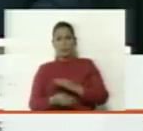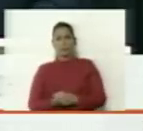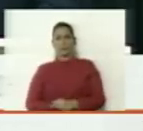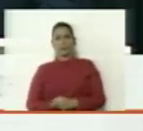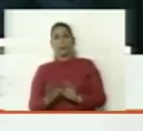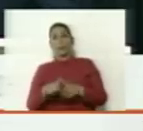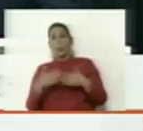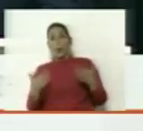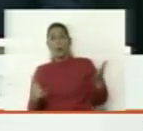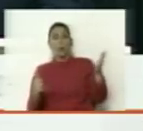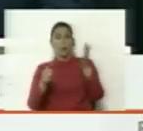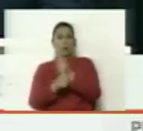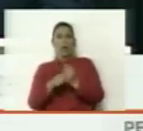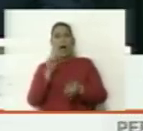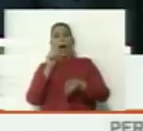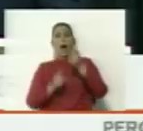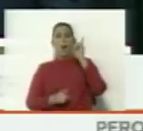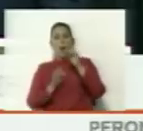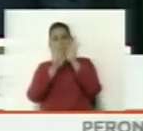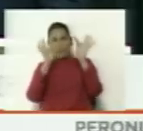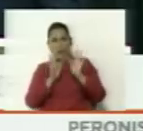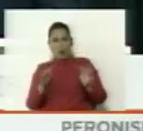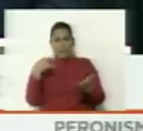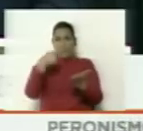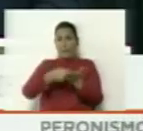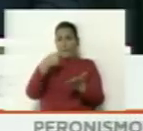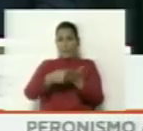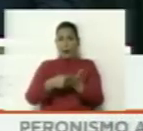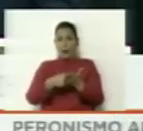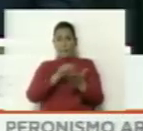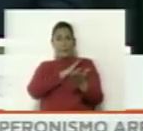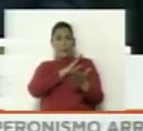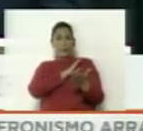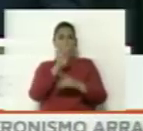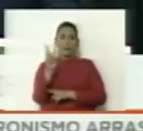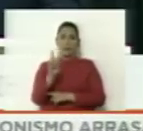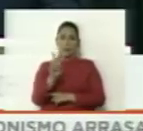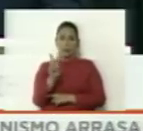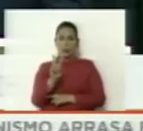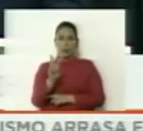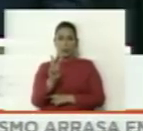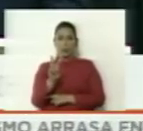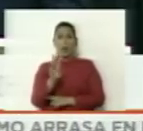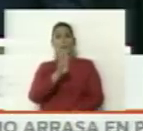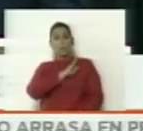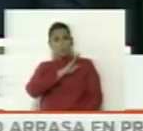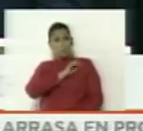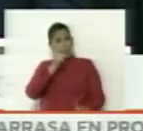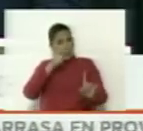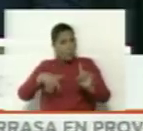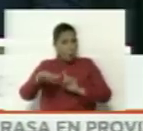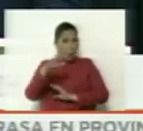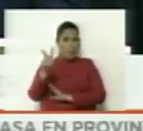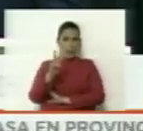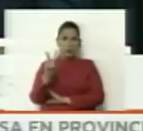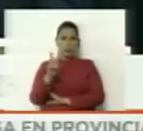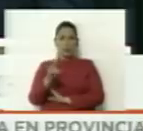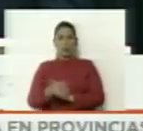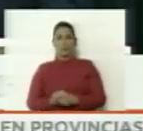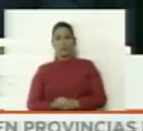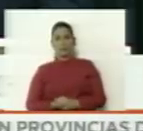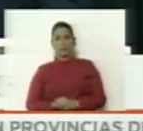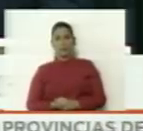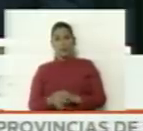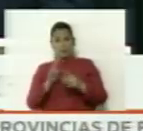cuando consiguen algún tipo de depósito que le pertenece a Venezuela, que le pertenece al pueblo de Venezuela, que es